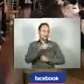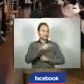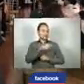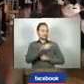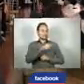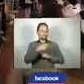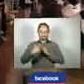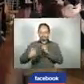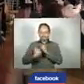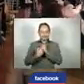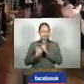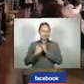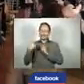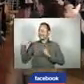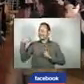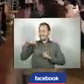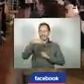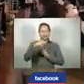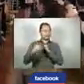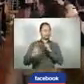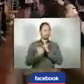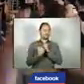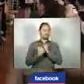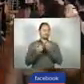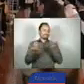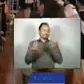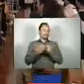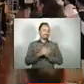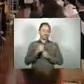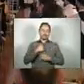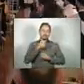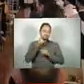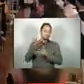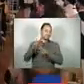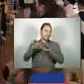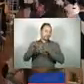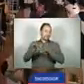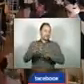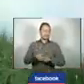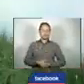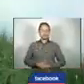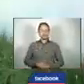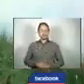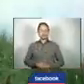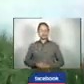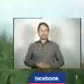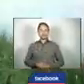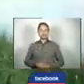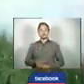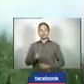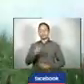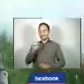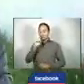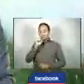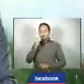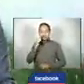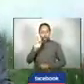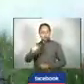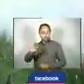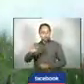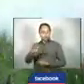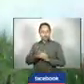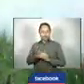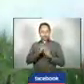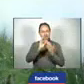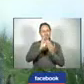desde siempre, entonces, quiero decirles gracias. Para los padres de catering, este